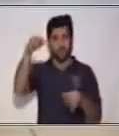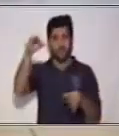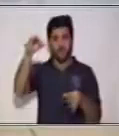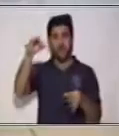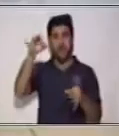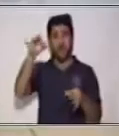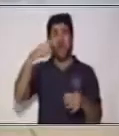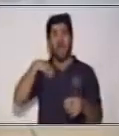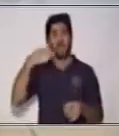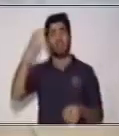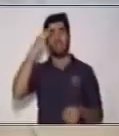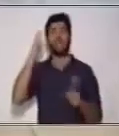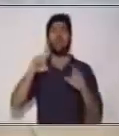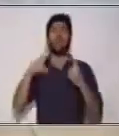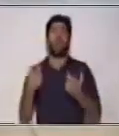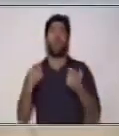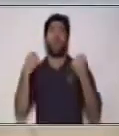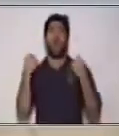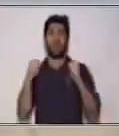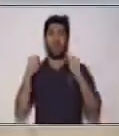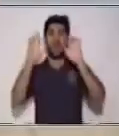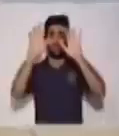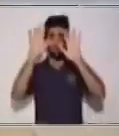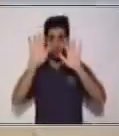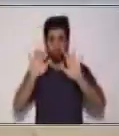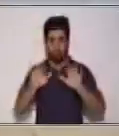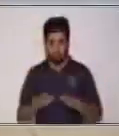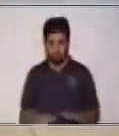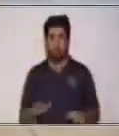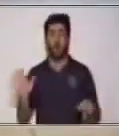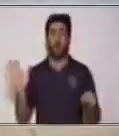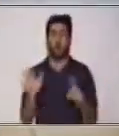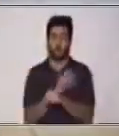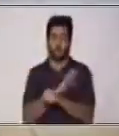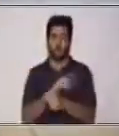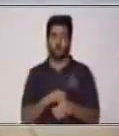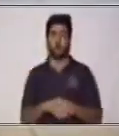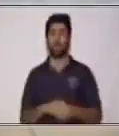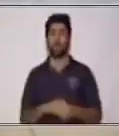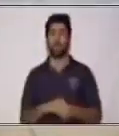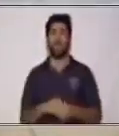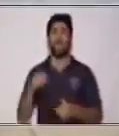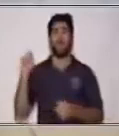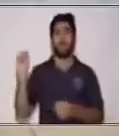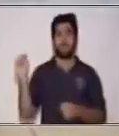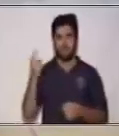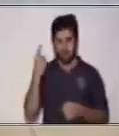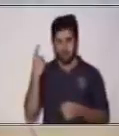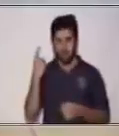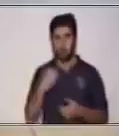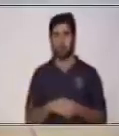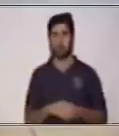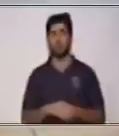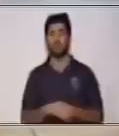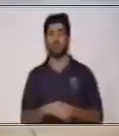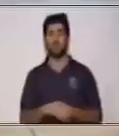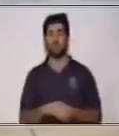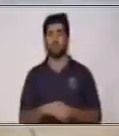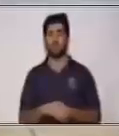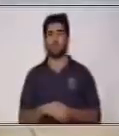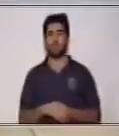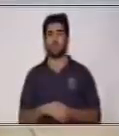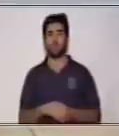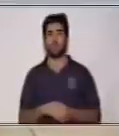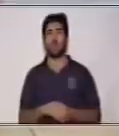cómo escribir y elaborar ese texto. Muy bien, nuestra primera característica es que dice que incluye